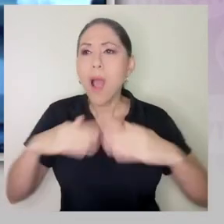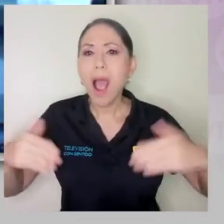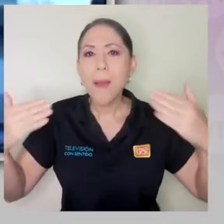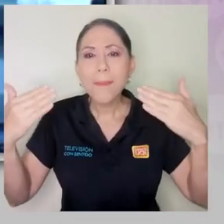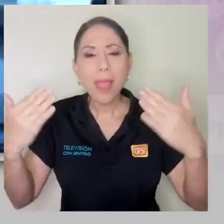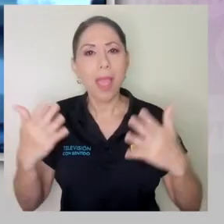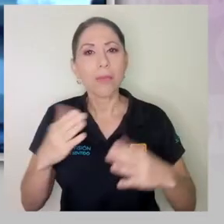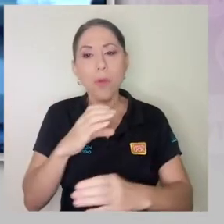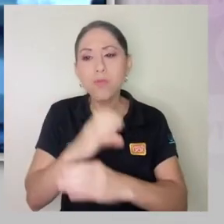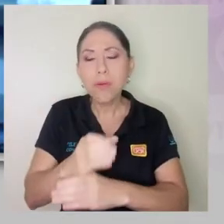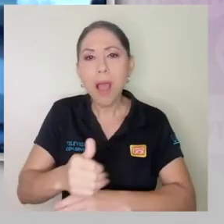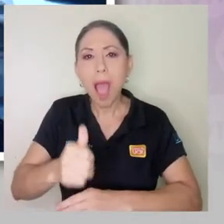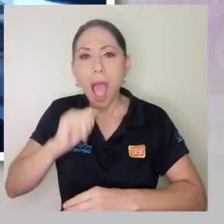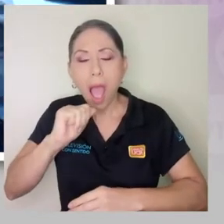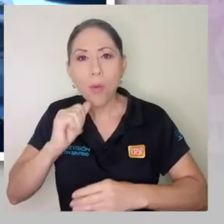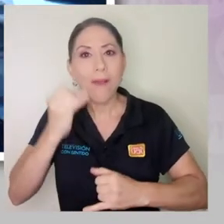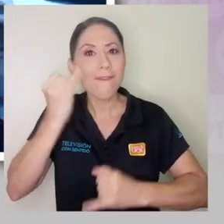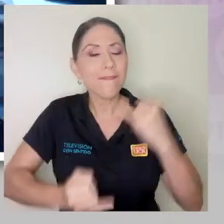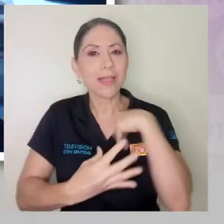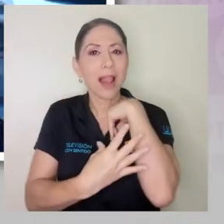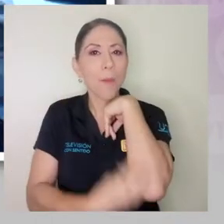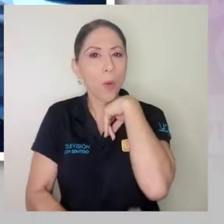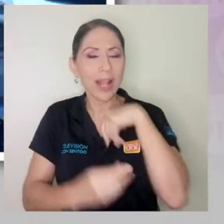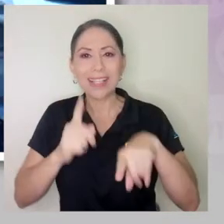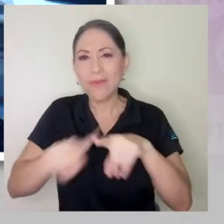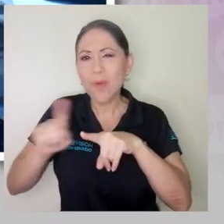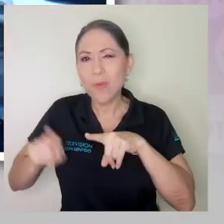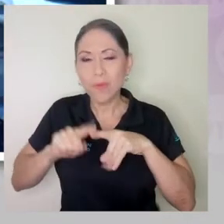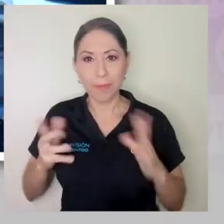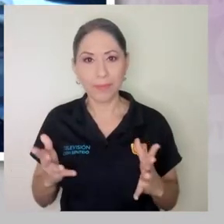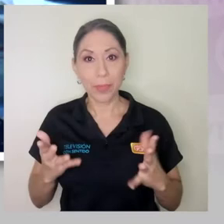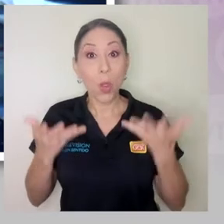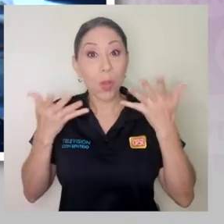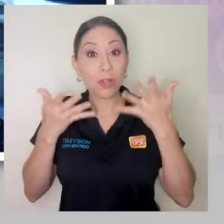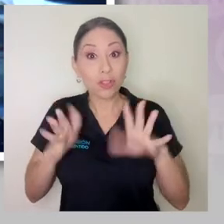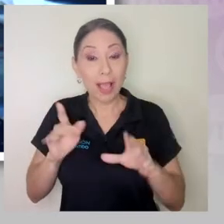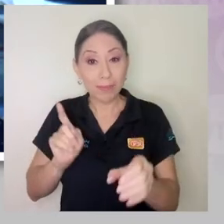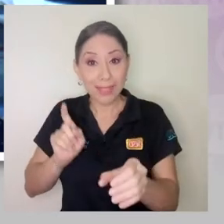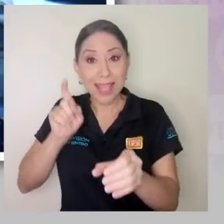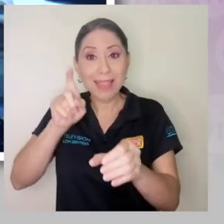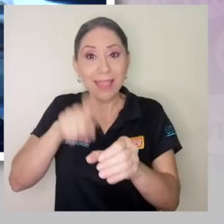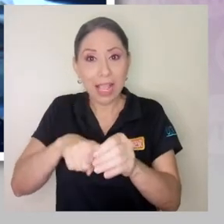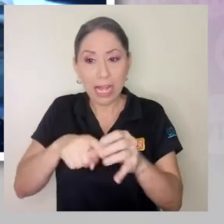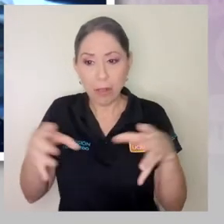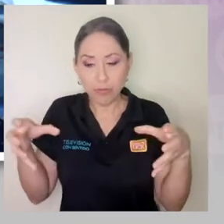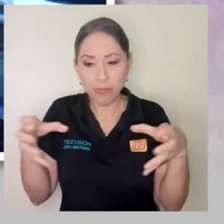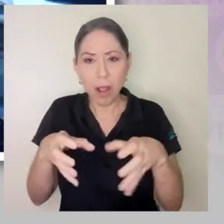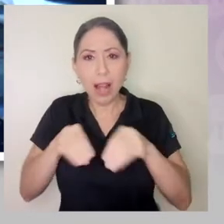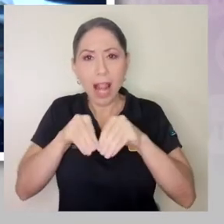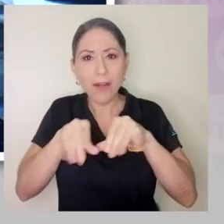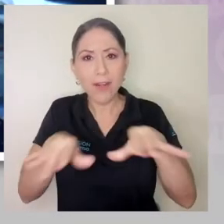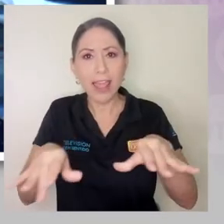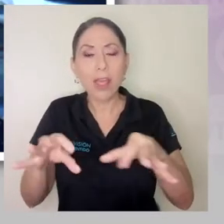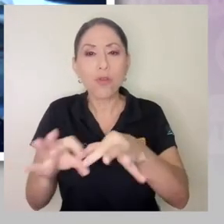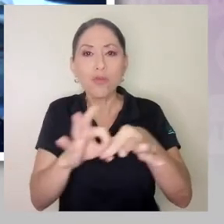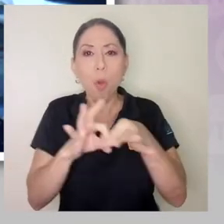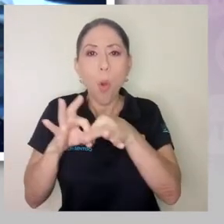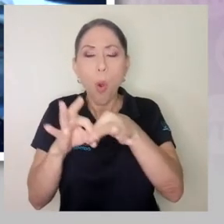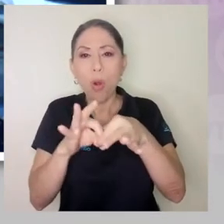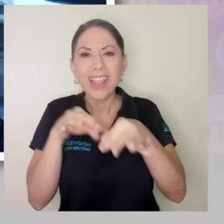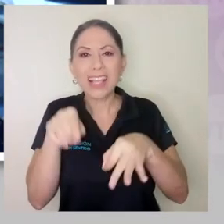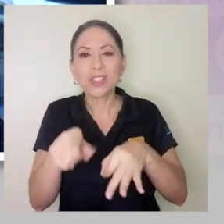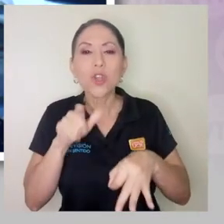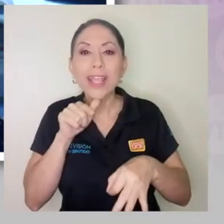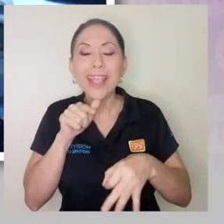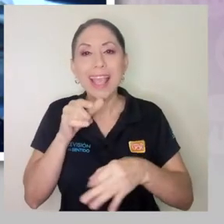otra serie de ODS. Cuando se integra la red, esta, bueno, en principio está coordinada por el Tecnológico de Costa Rica, por un